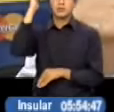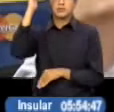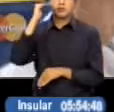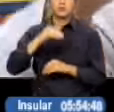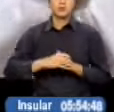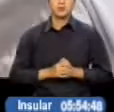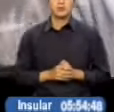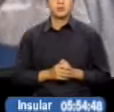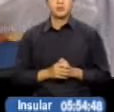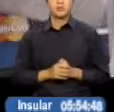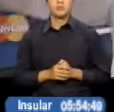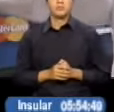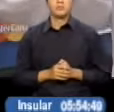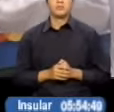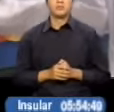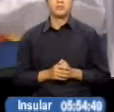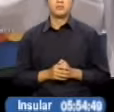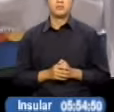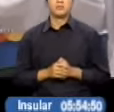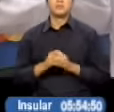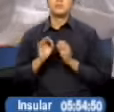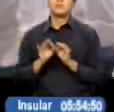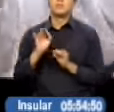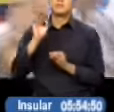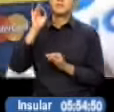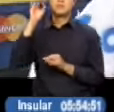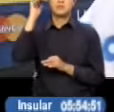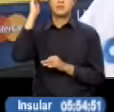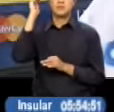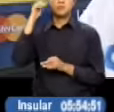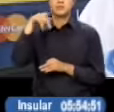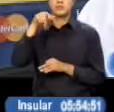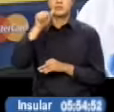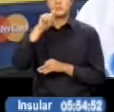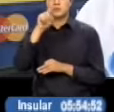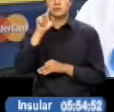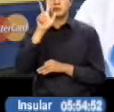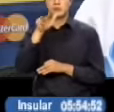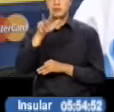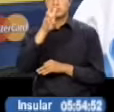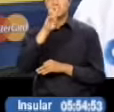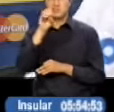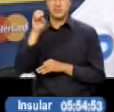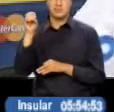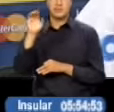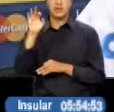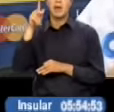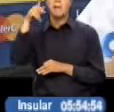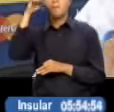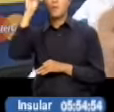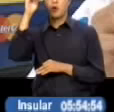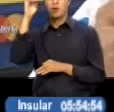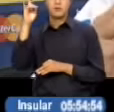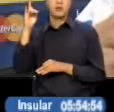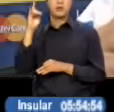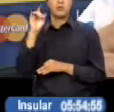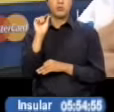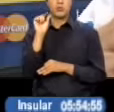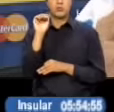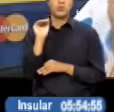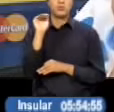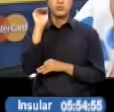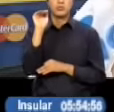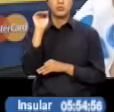no son alturas de la paz 36to ph un poco